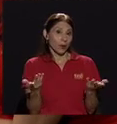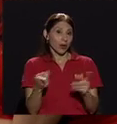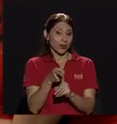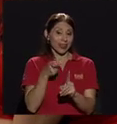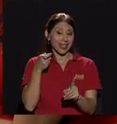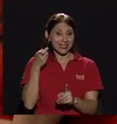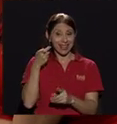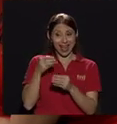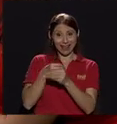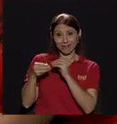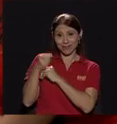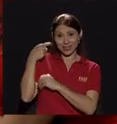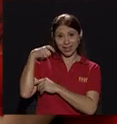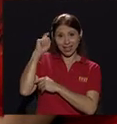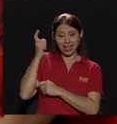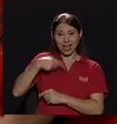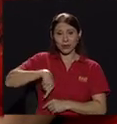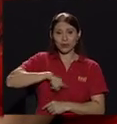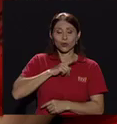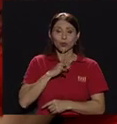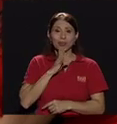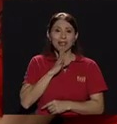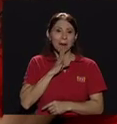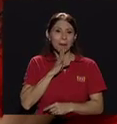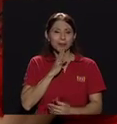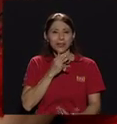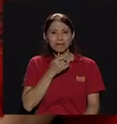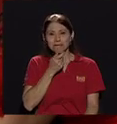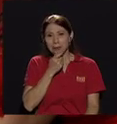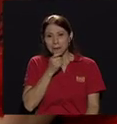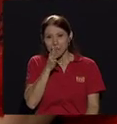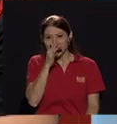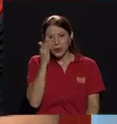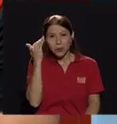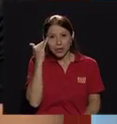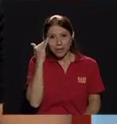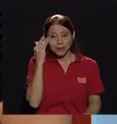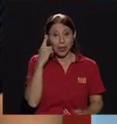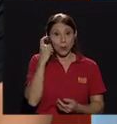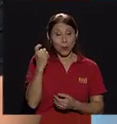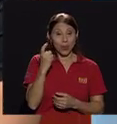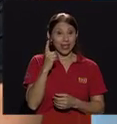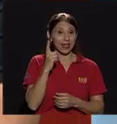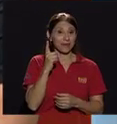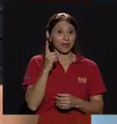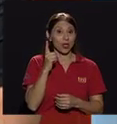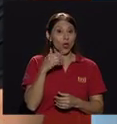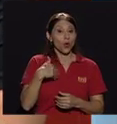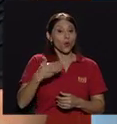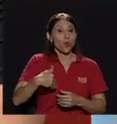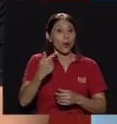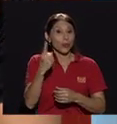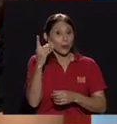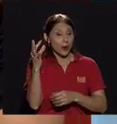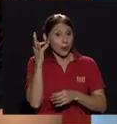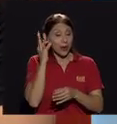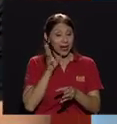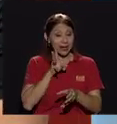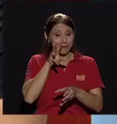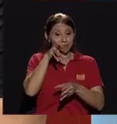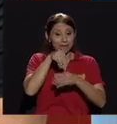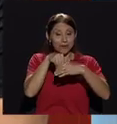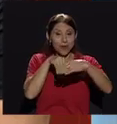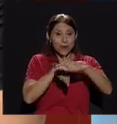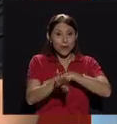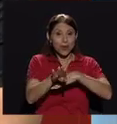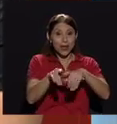desde la Secretaría comentábamos que lo vacilón es porque en el momento en que ingresa una mujer a un espacio